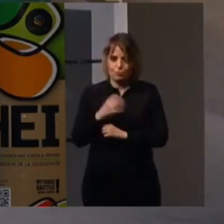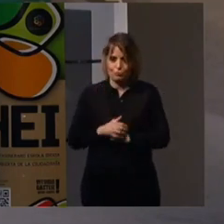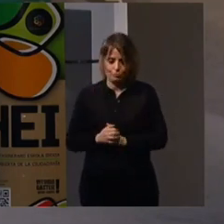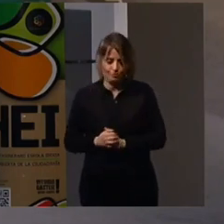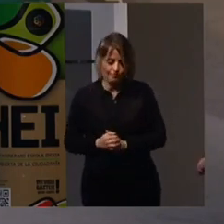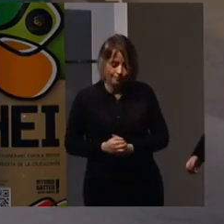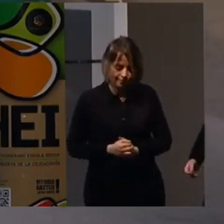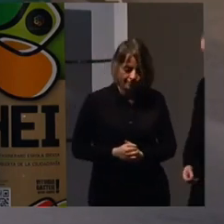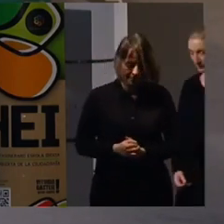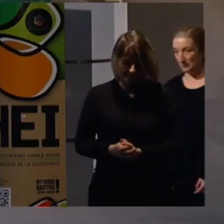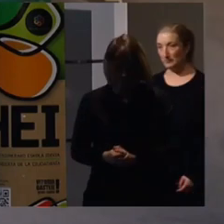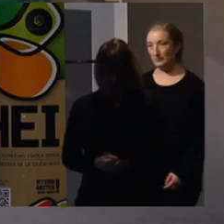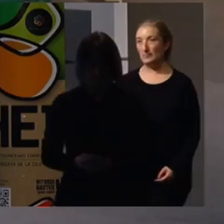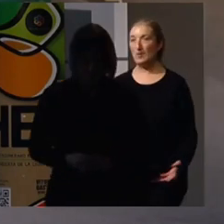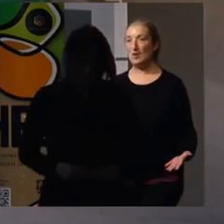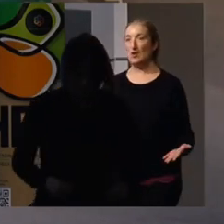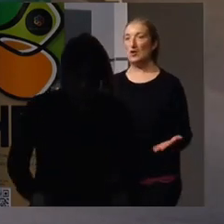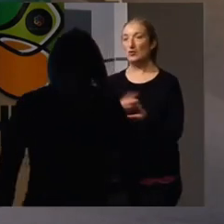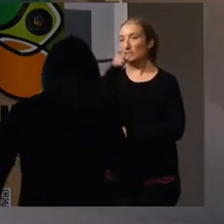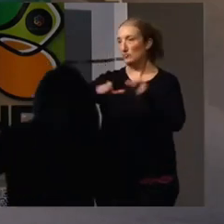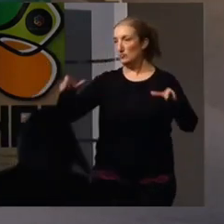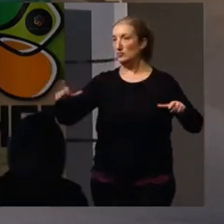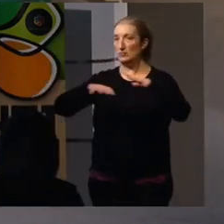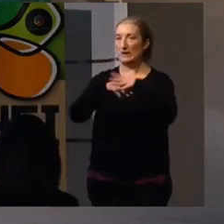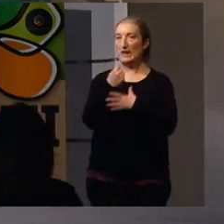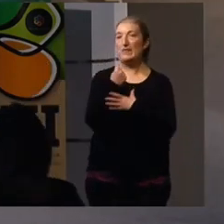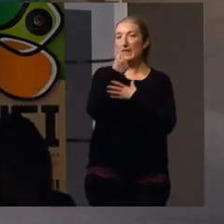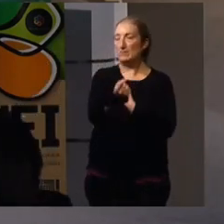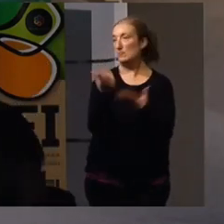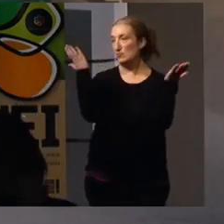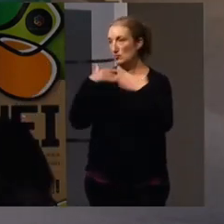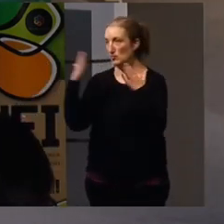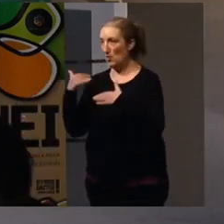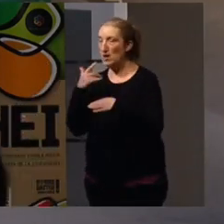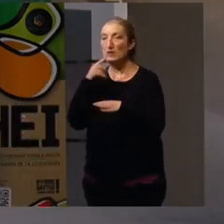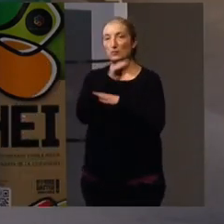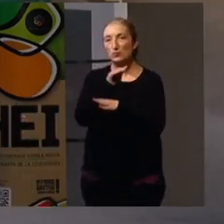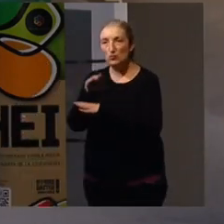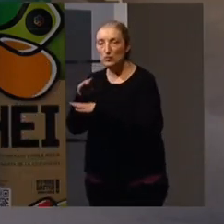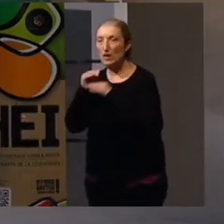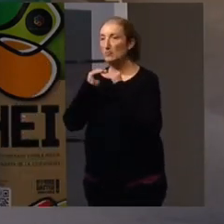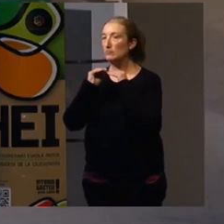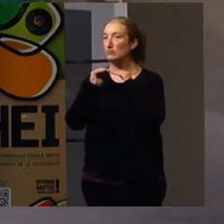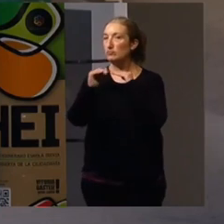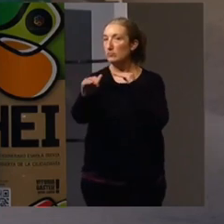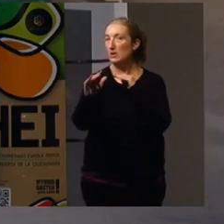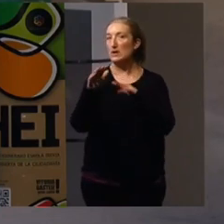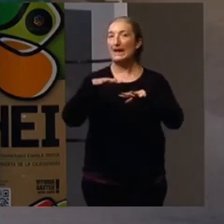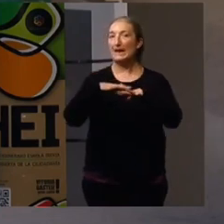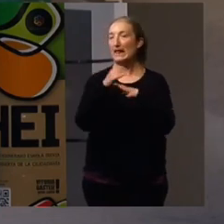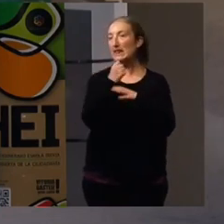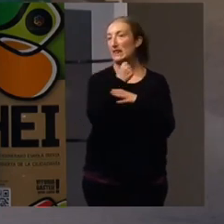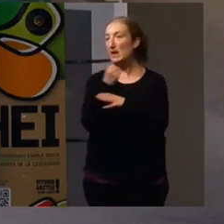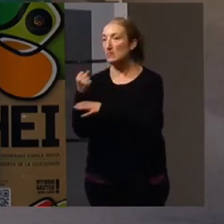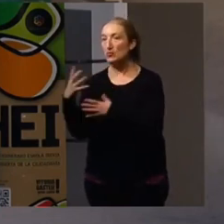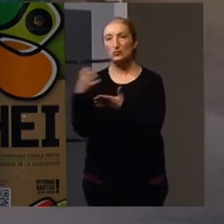bien, no todo el mundo tiene esa red de apoyo, no todo el mundo puede conservar esa red de apoyo, y